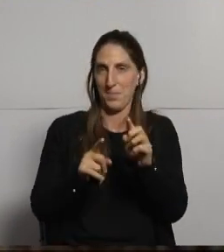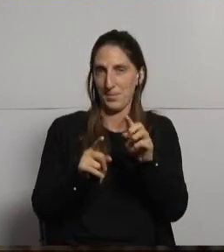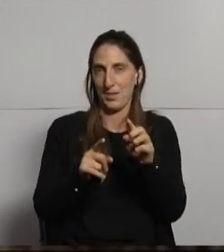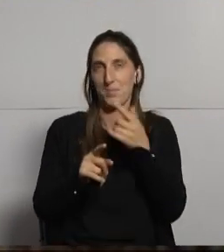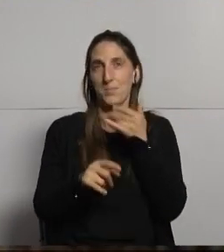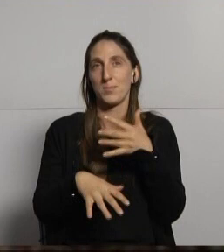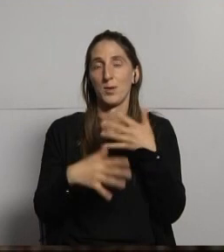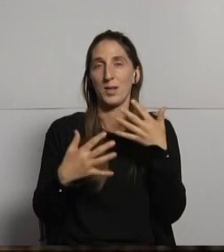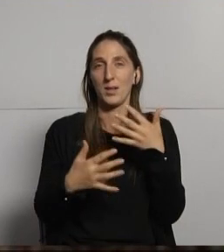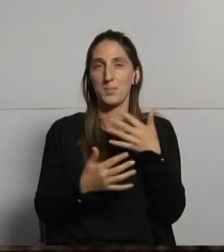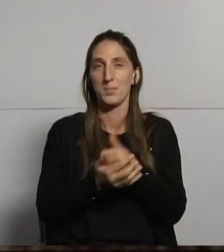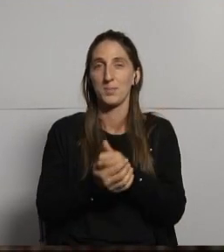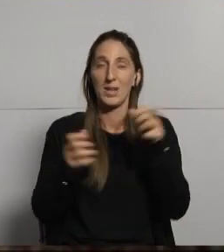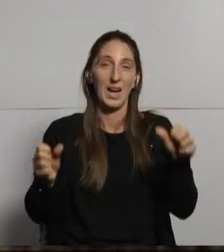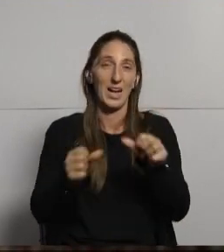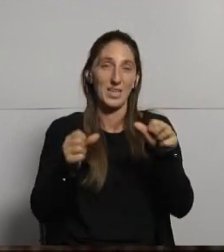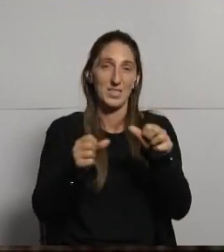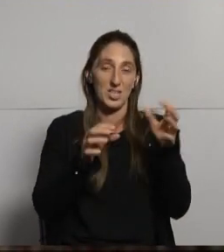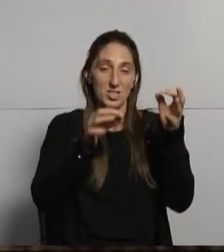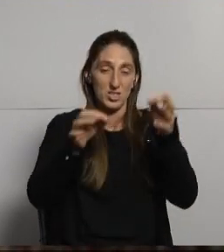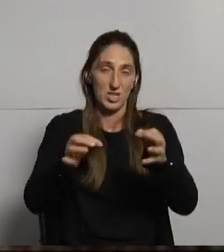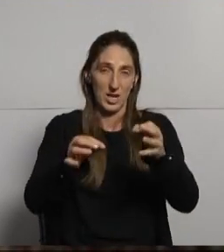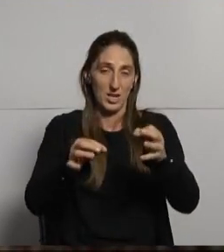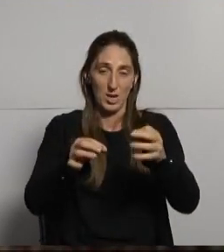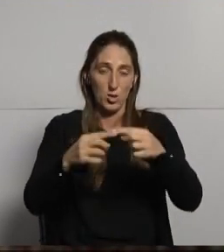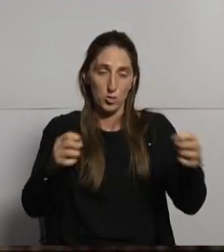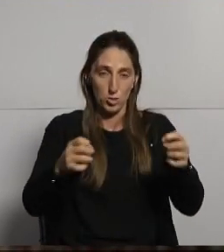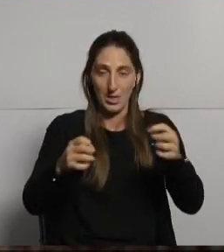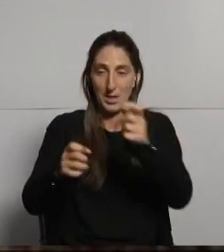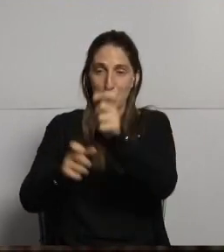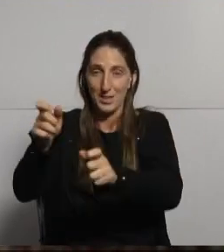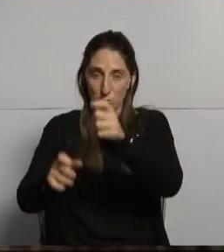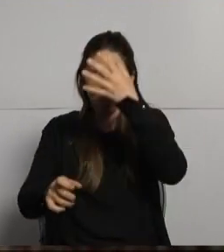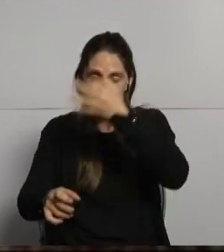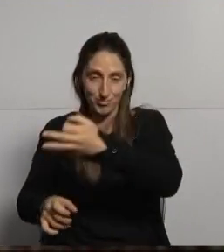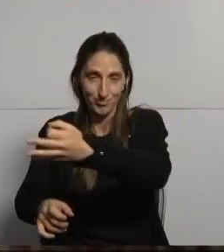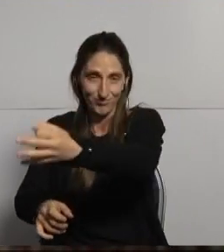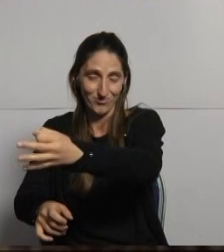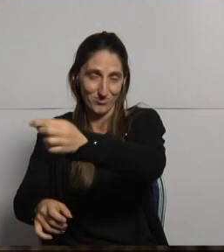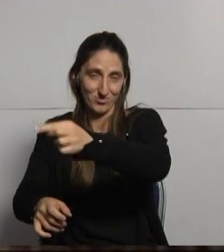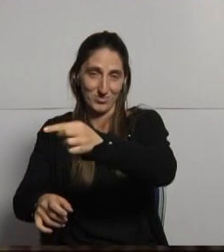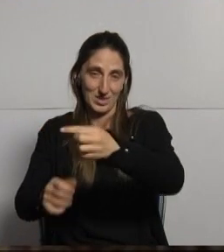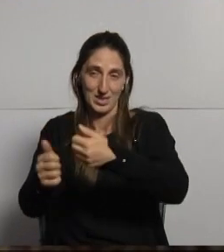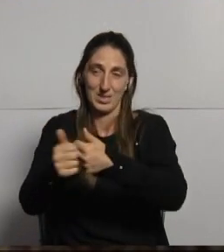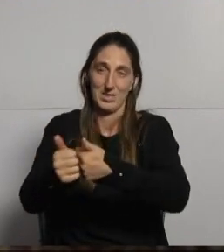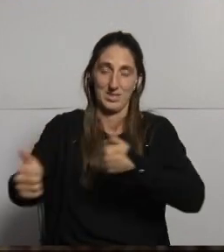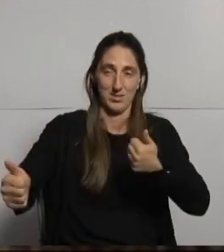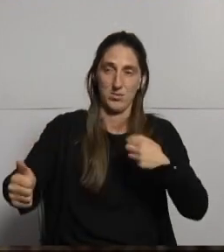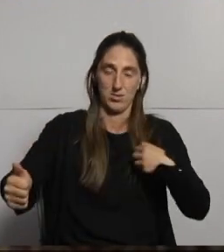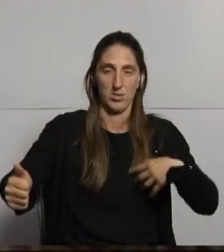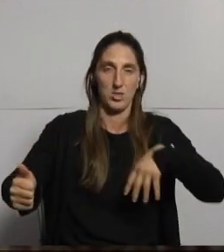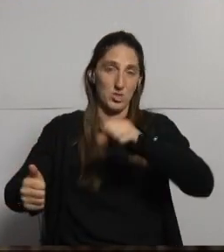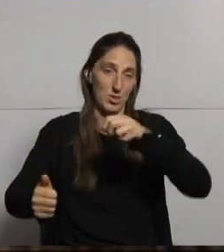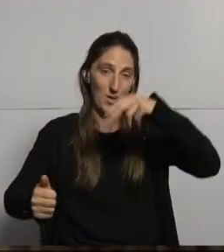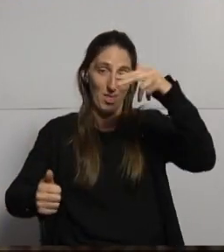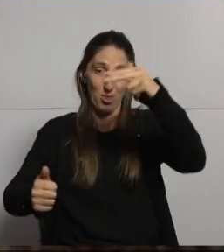por ejemplo, para hacer llegar cosas a los ciudadanos, de alguna forma tratando de mantener también un poco el distanciamiento social, porque si te lo lleva un dron